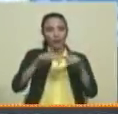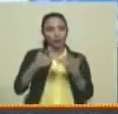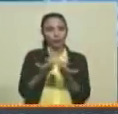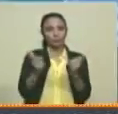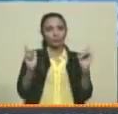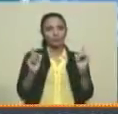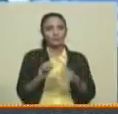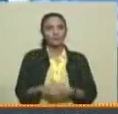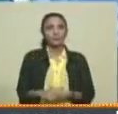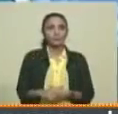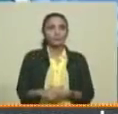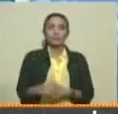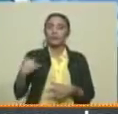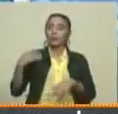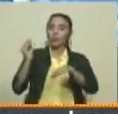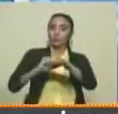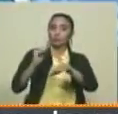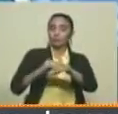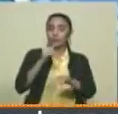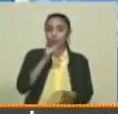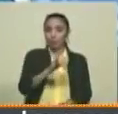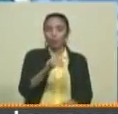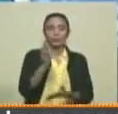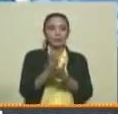Yo he dicho y lo ratifico.